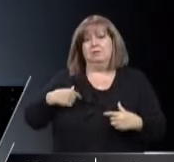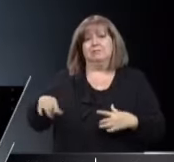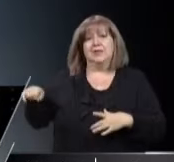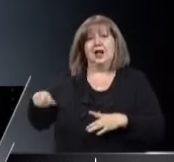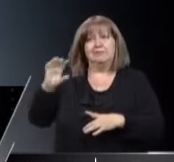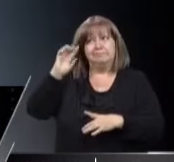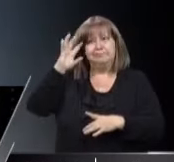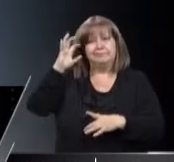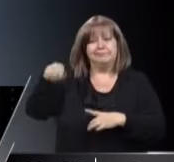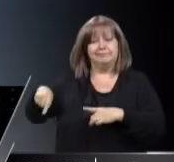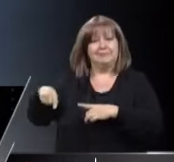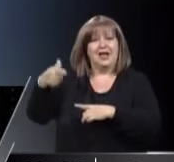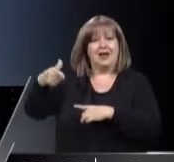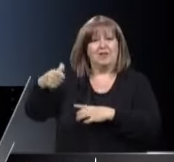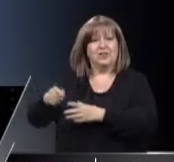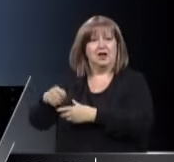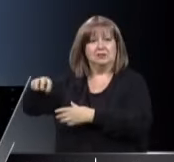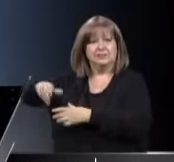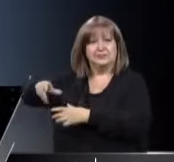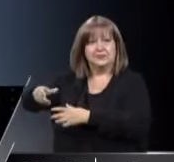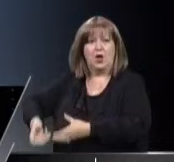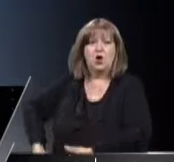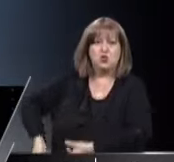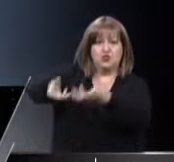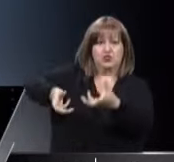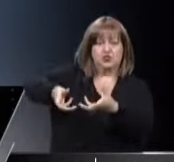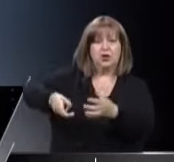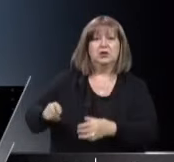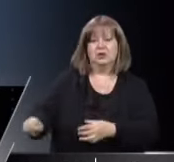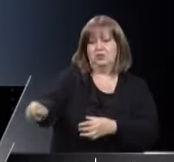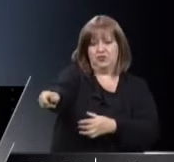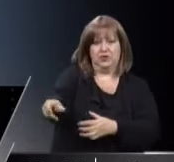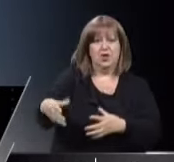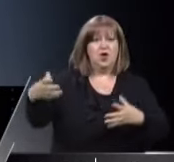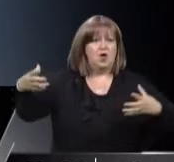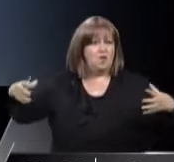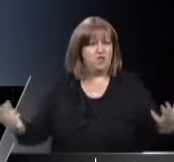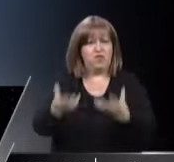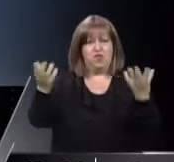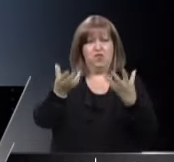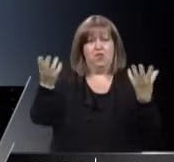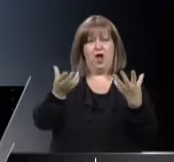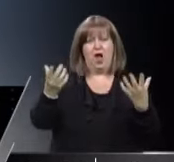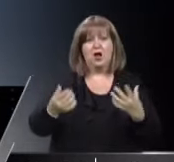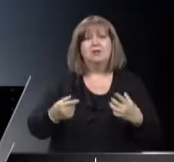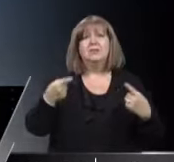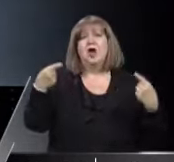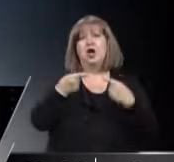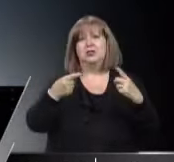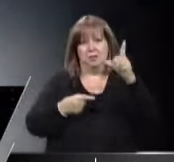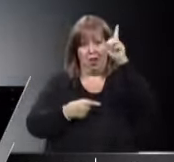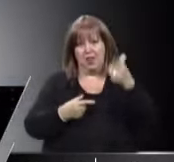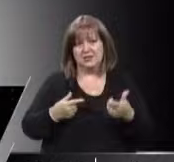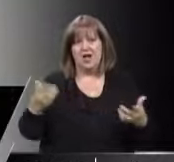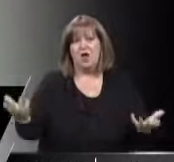no la discusión y bueno allí tiraron El combustible y generaron este